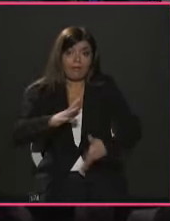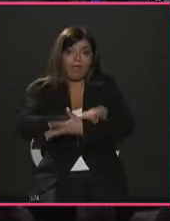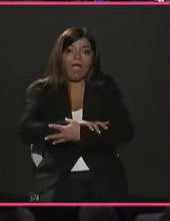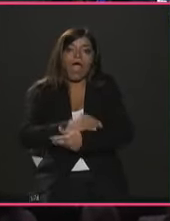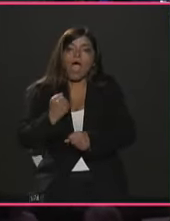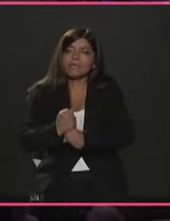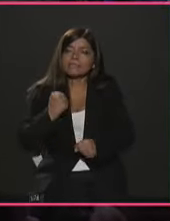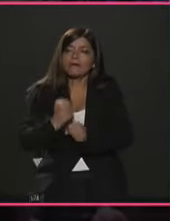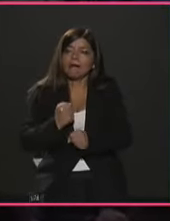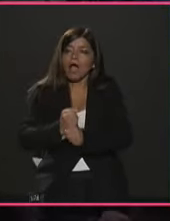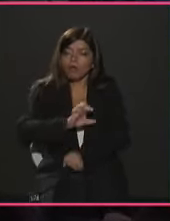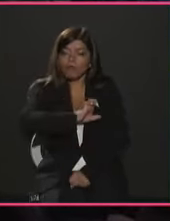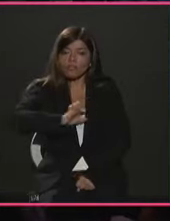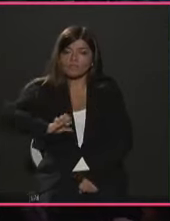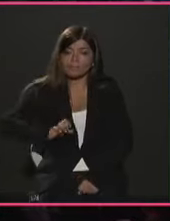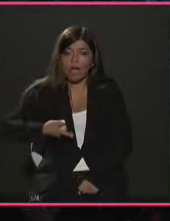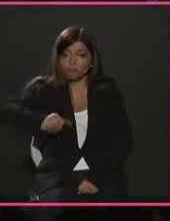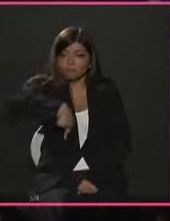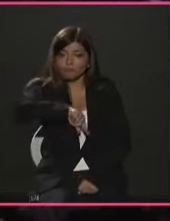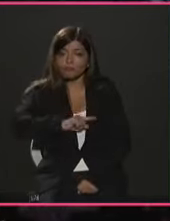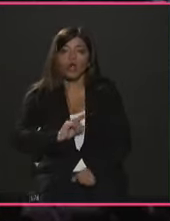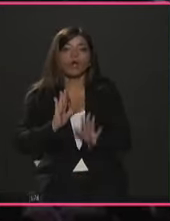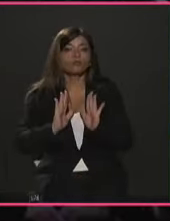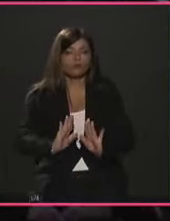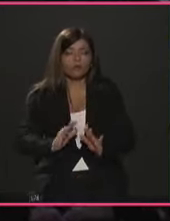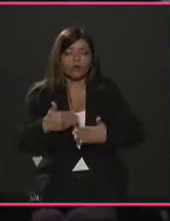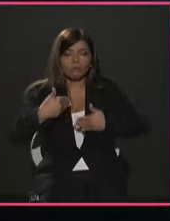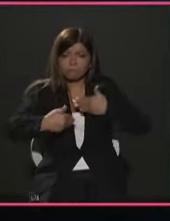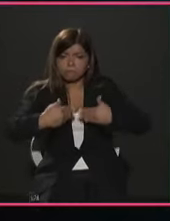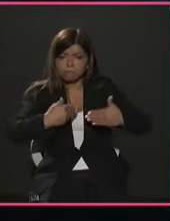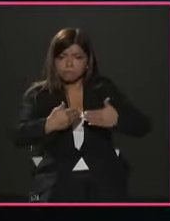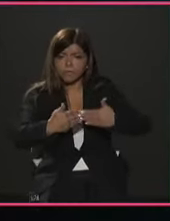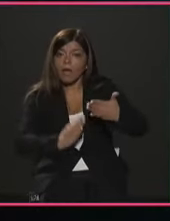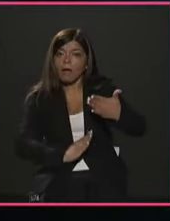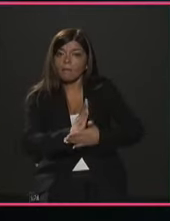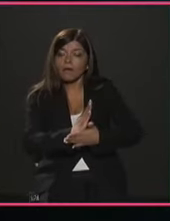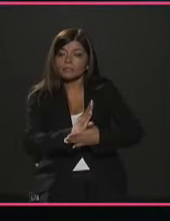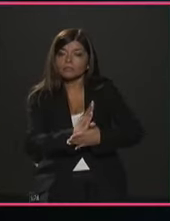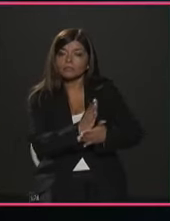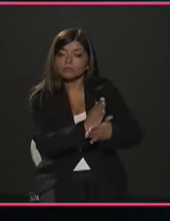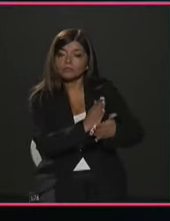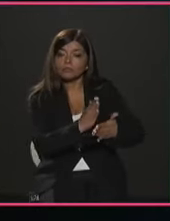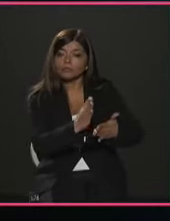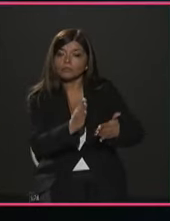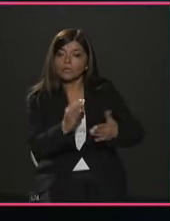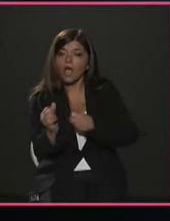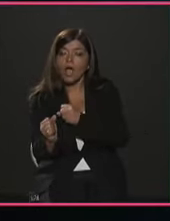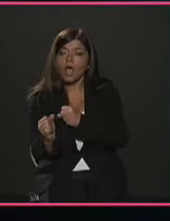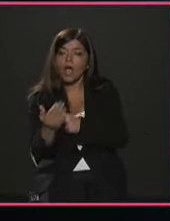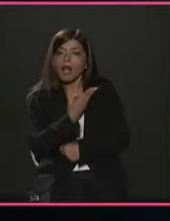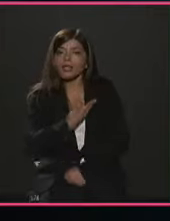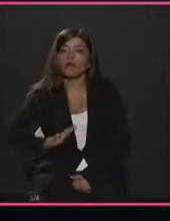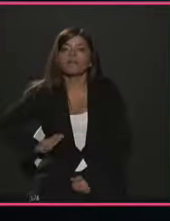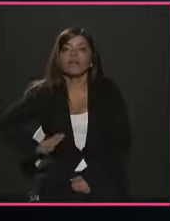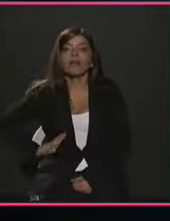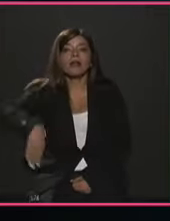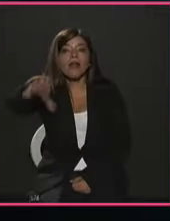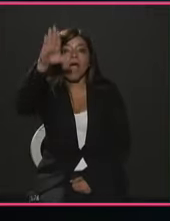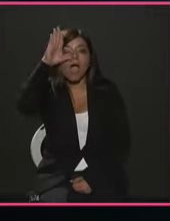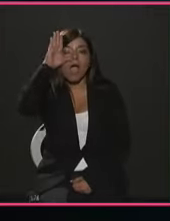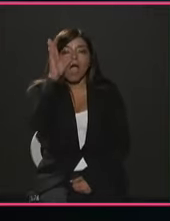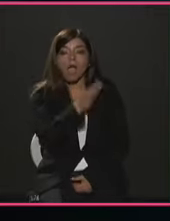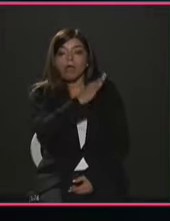trabajo de estado es producto de un trabajo de estado que se inició en el gobierno de la presidenta bachel